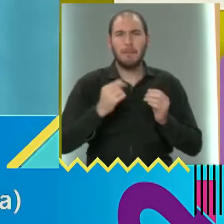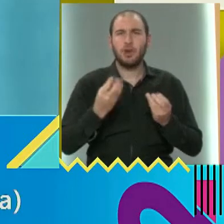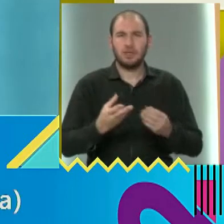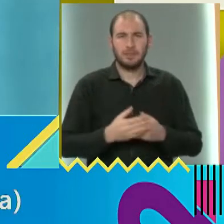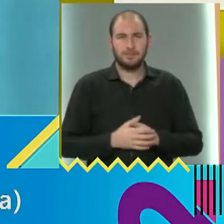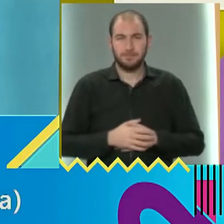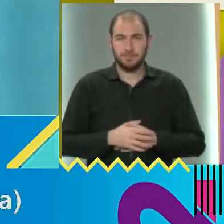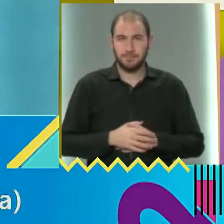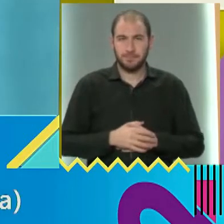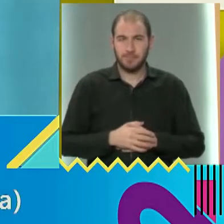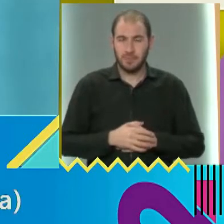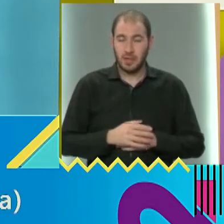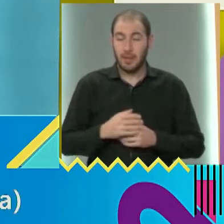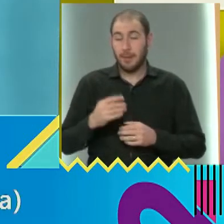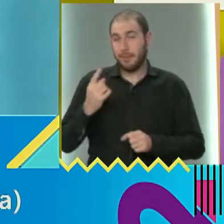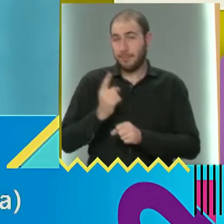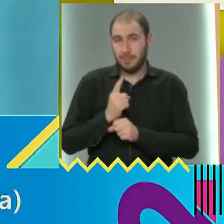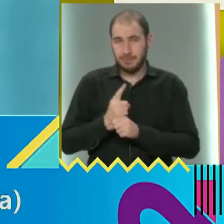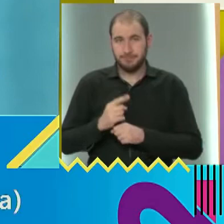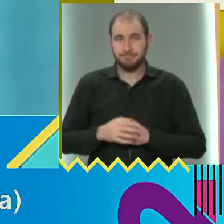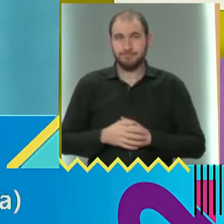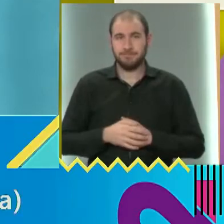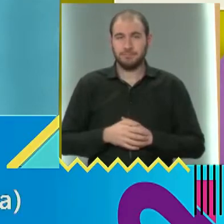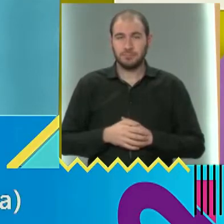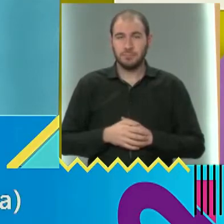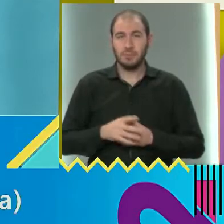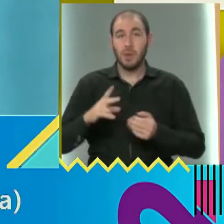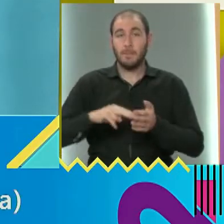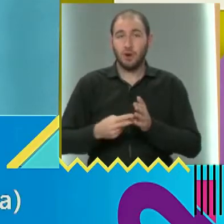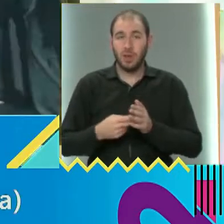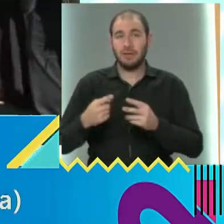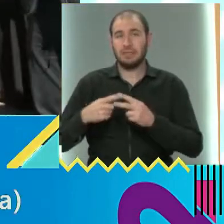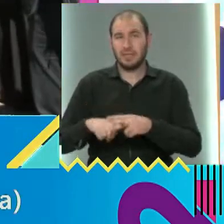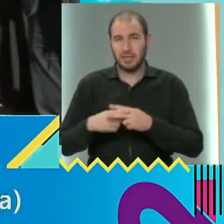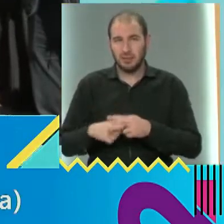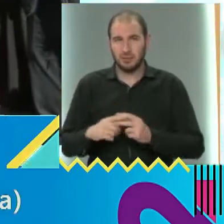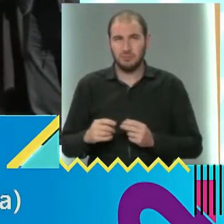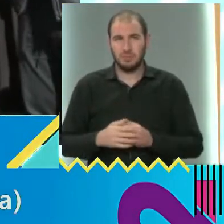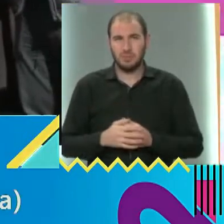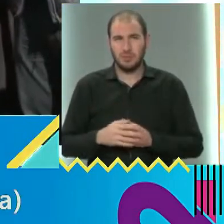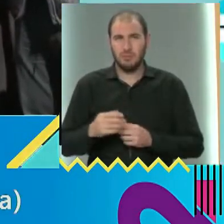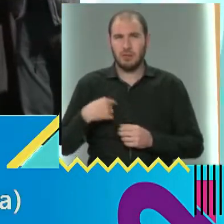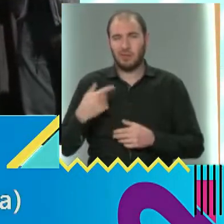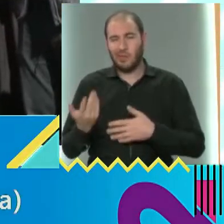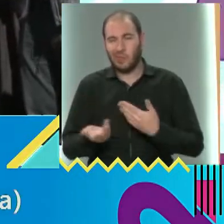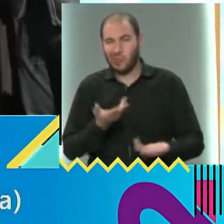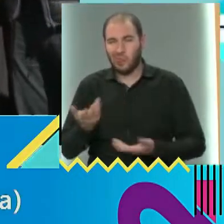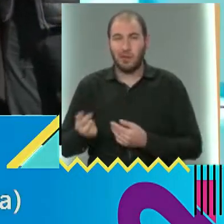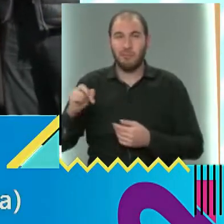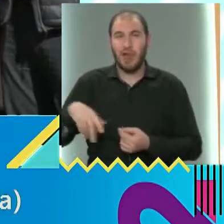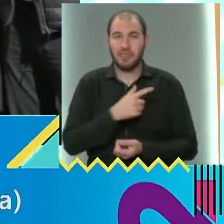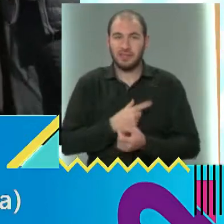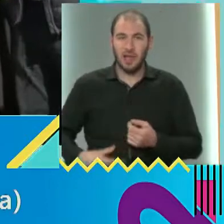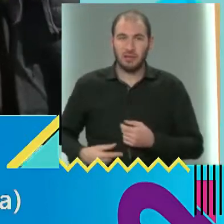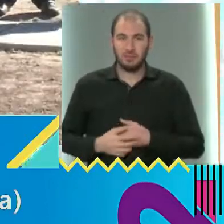morosidad? Bueno, principalmente problemas técnicos, algo de desidia, algo de política de